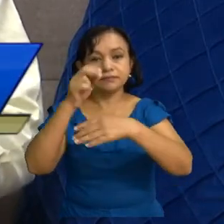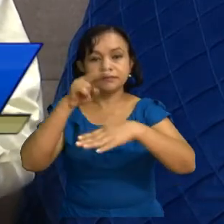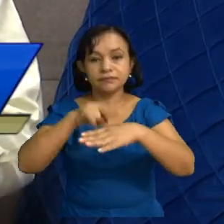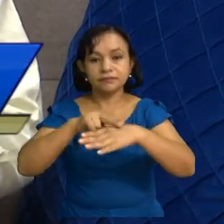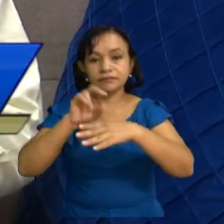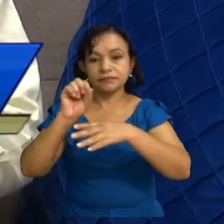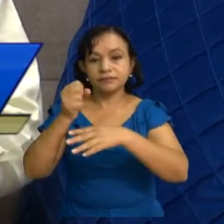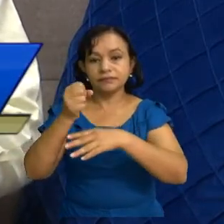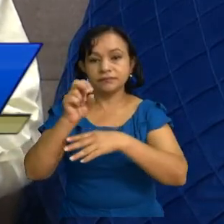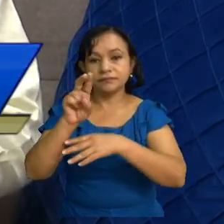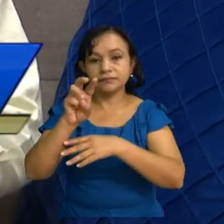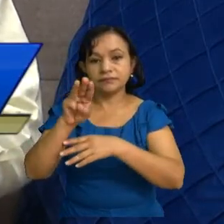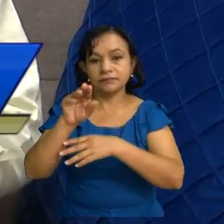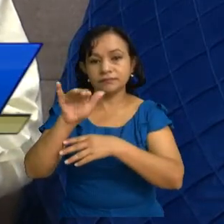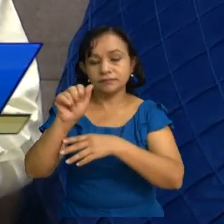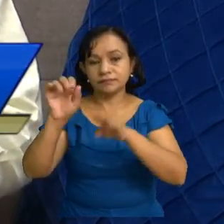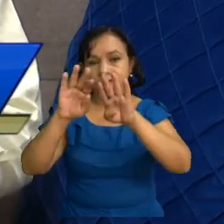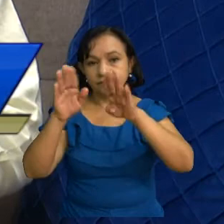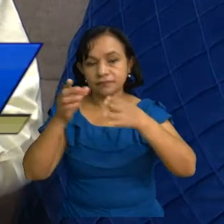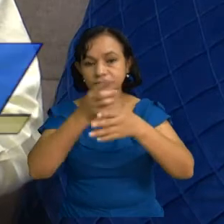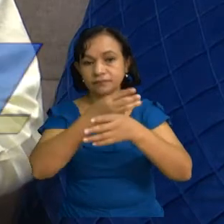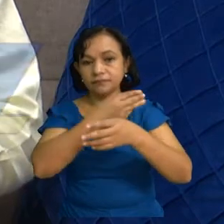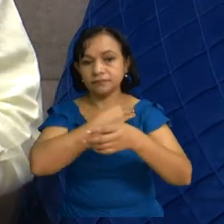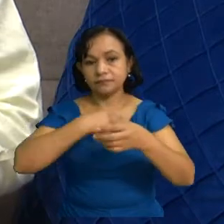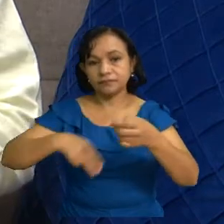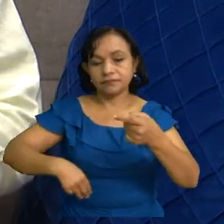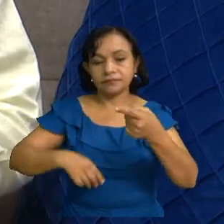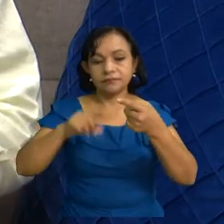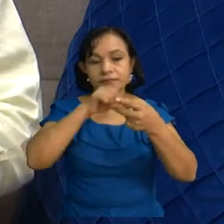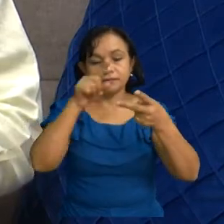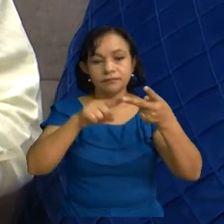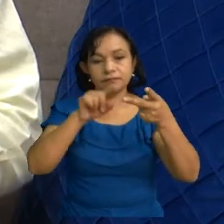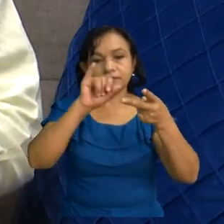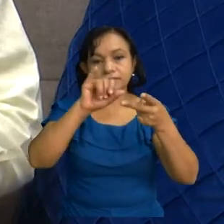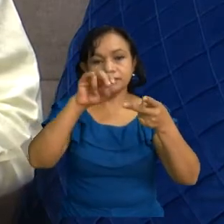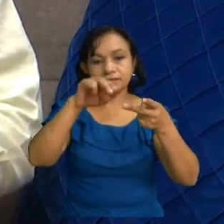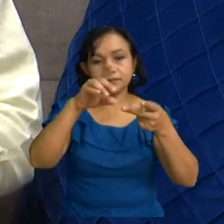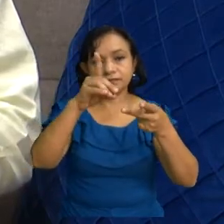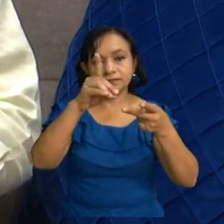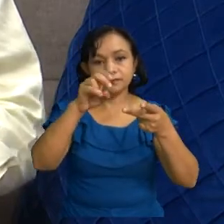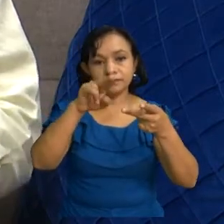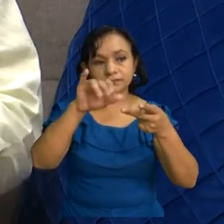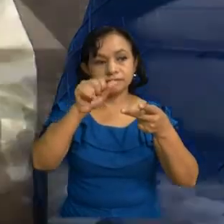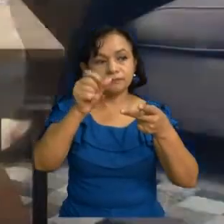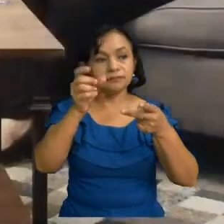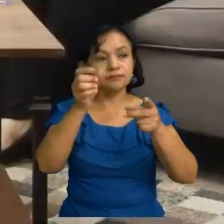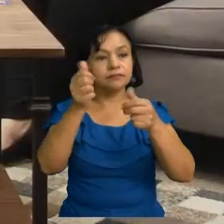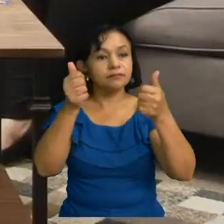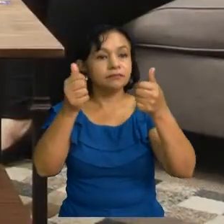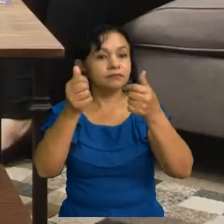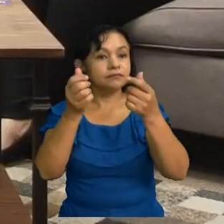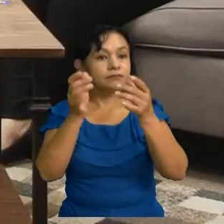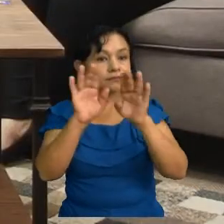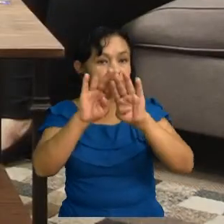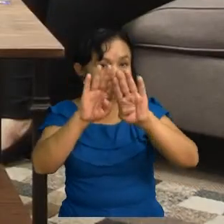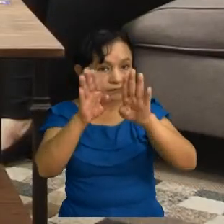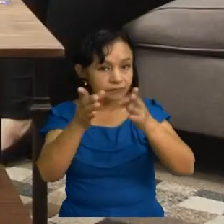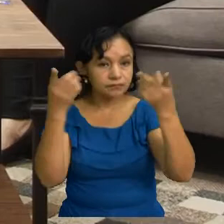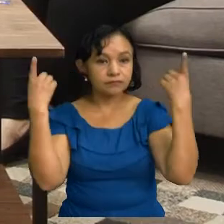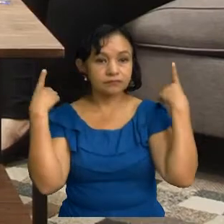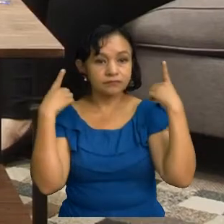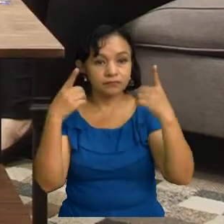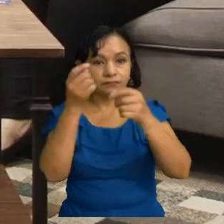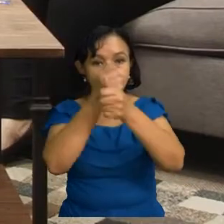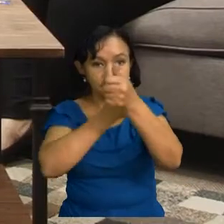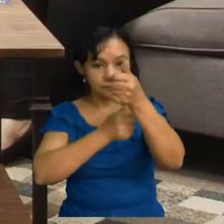zumaia castillo ministra del marena y junto a ella nos acompaña la compañía y diana fuentes co directora del inafor ambas nos explican en principio los